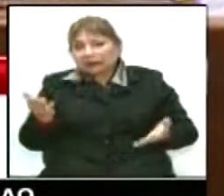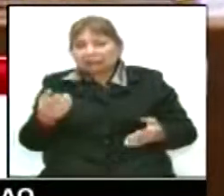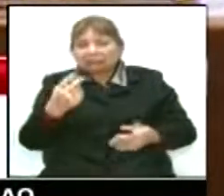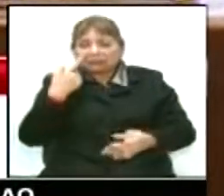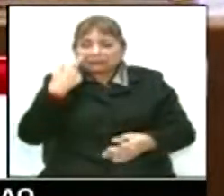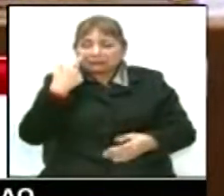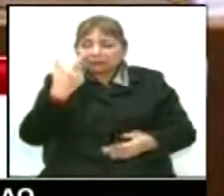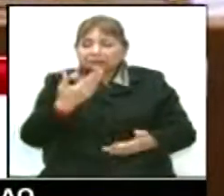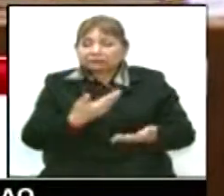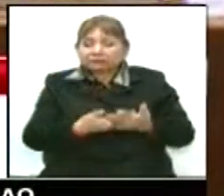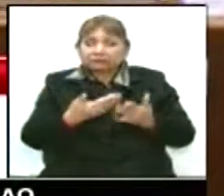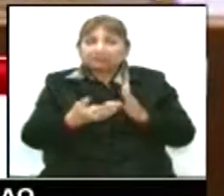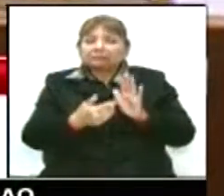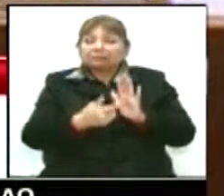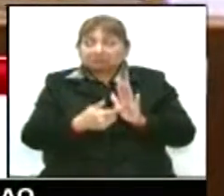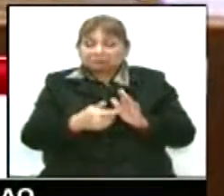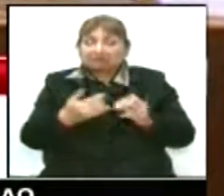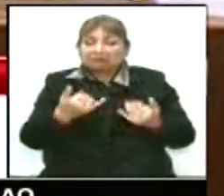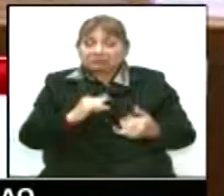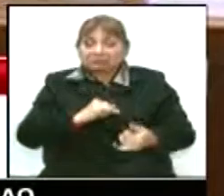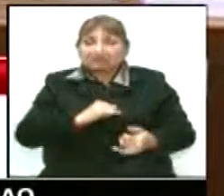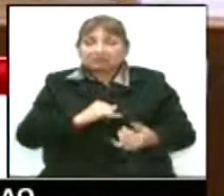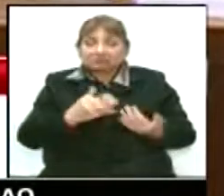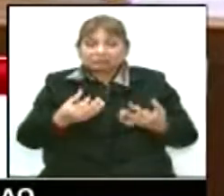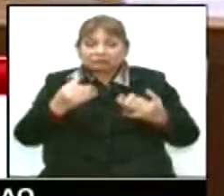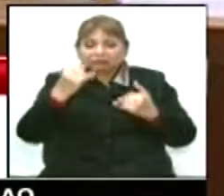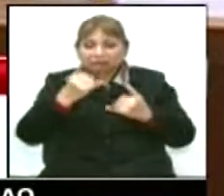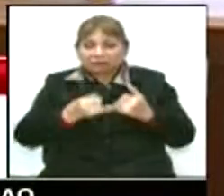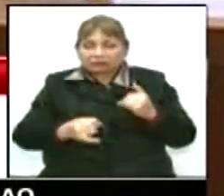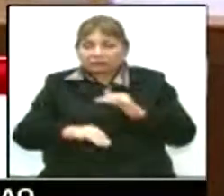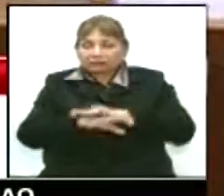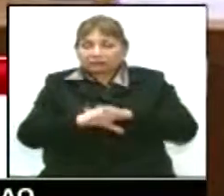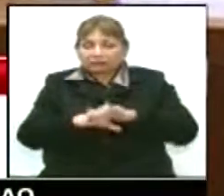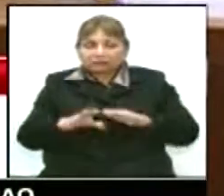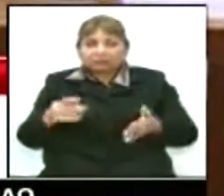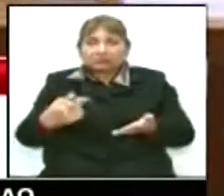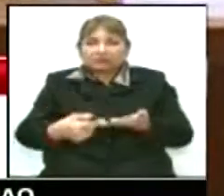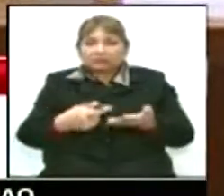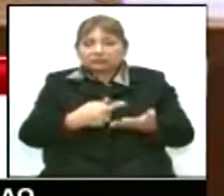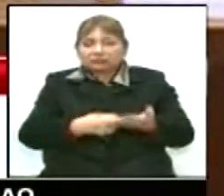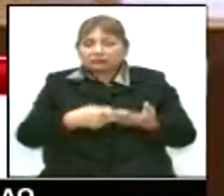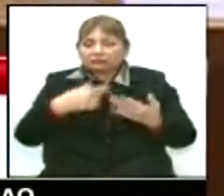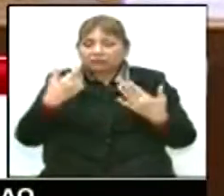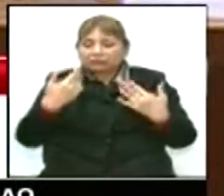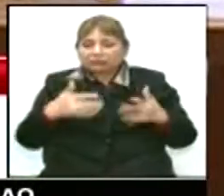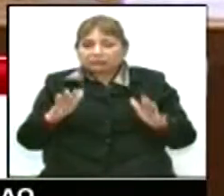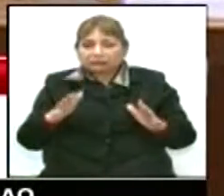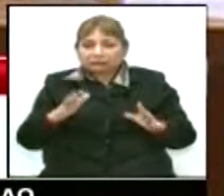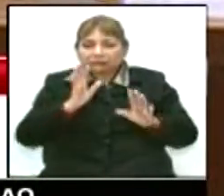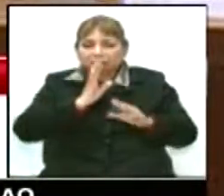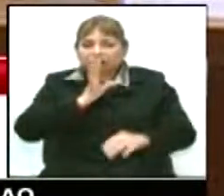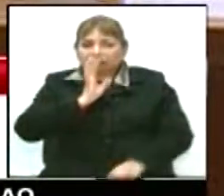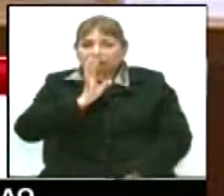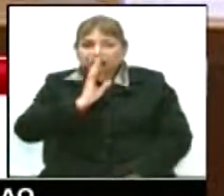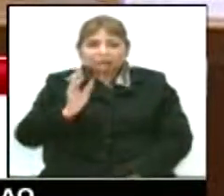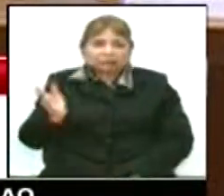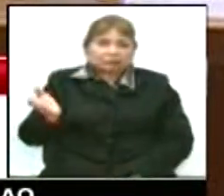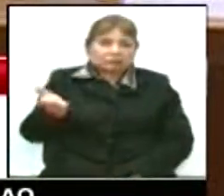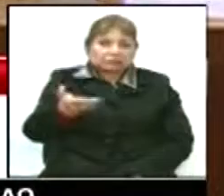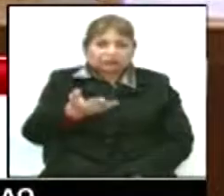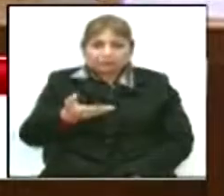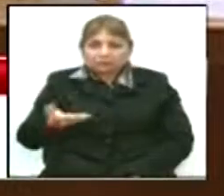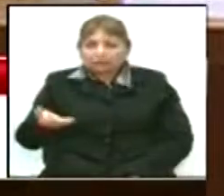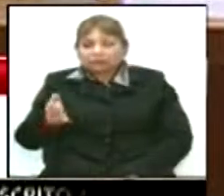Entonces, yo creo que ya finalizado ya este debate, porque ya todos han hablado,